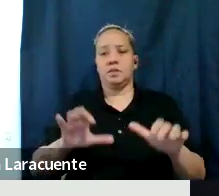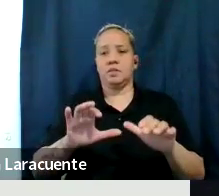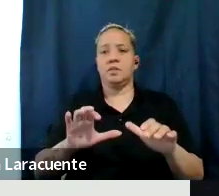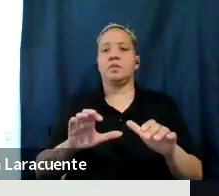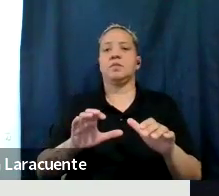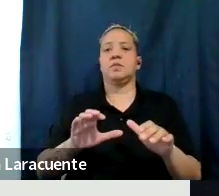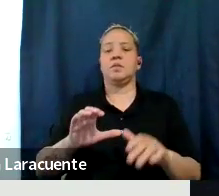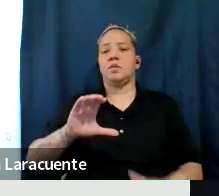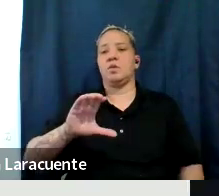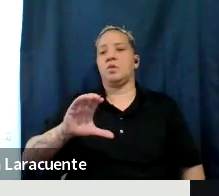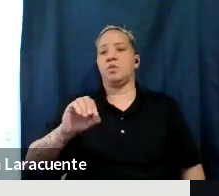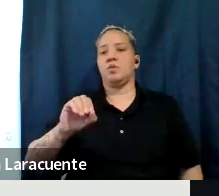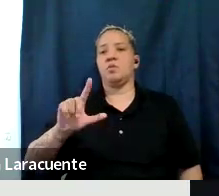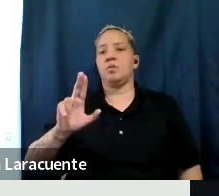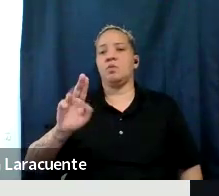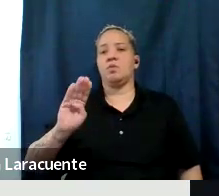de Columbia como a Madrid.